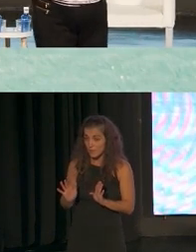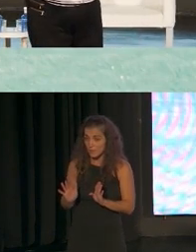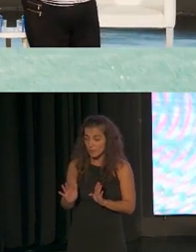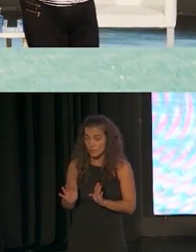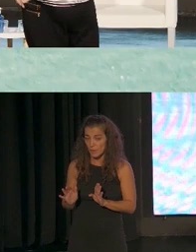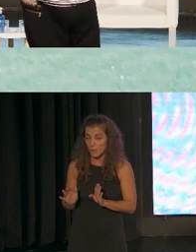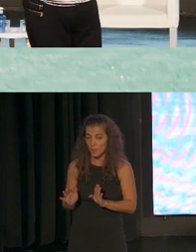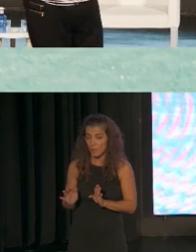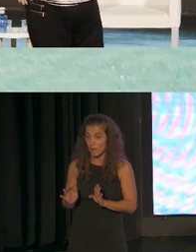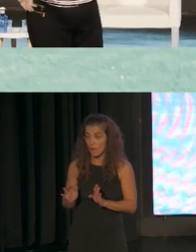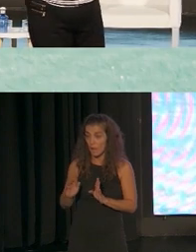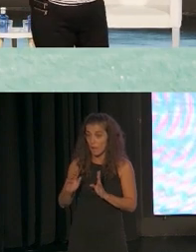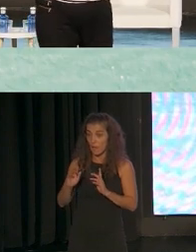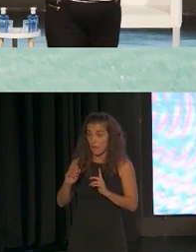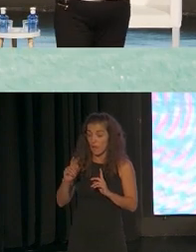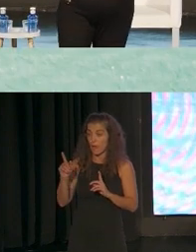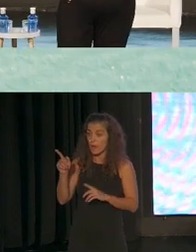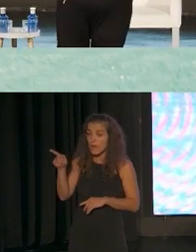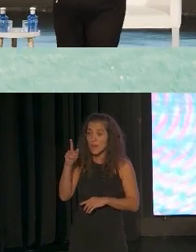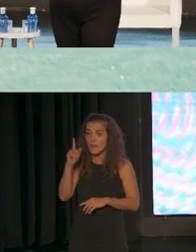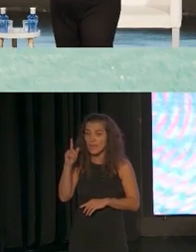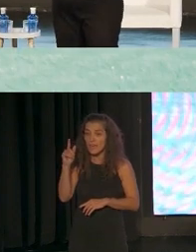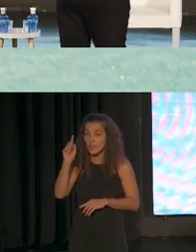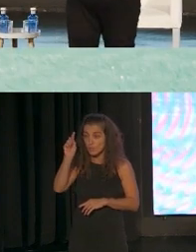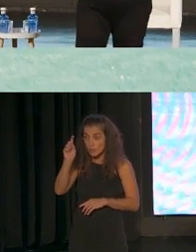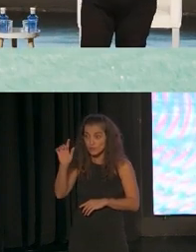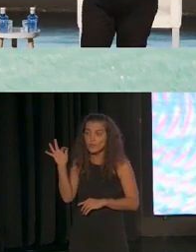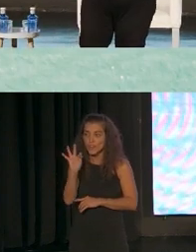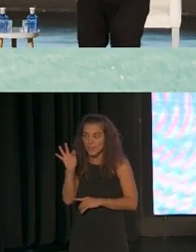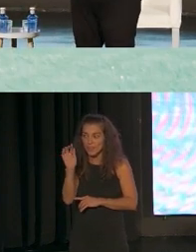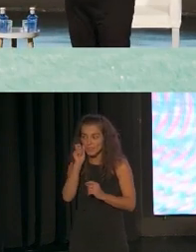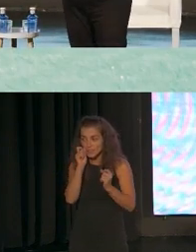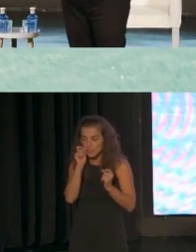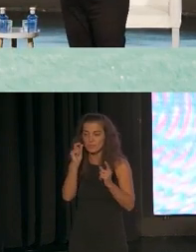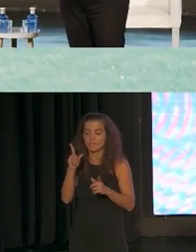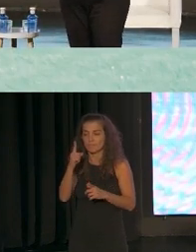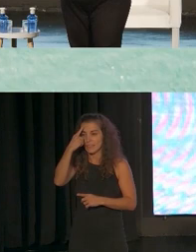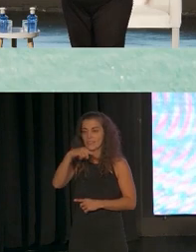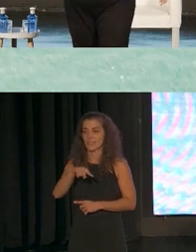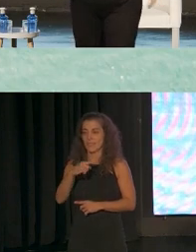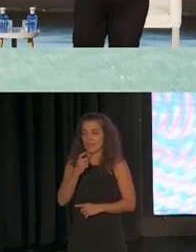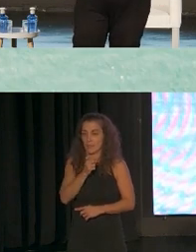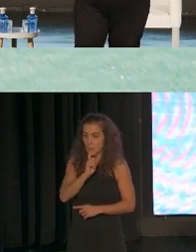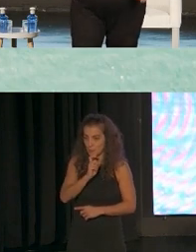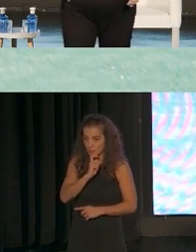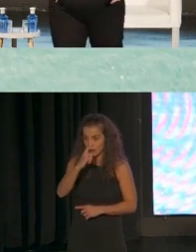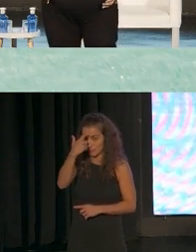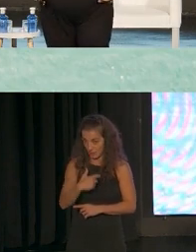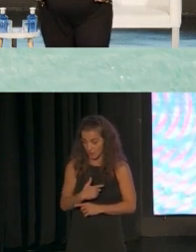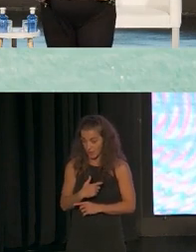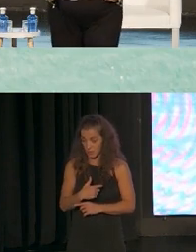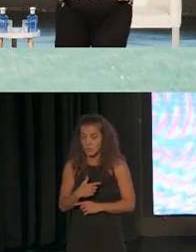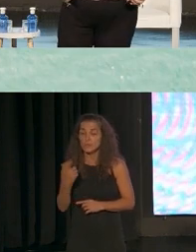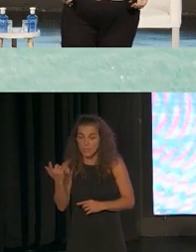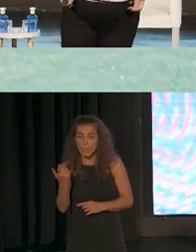pero luego reconocía el que yo tenía una dificultad Y entonces me decía Reconozco que